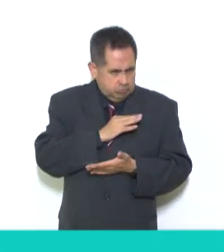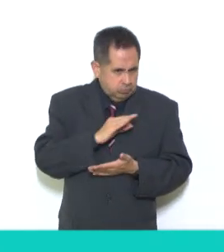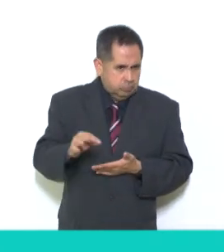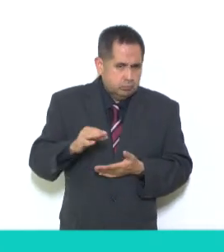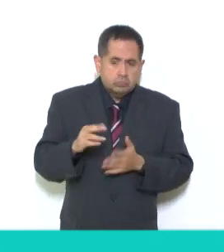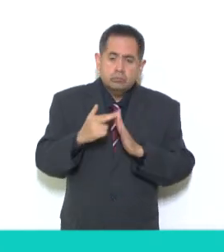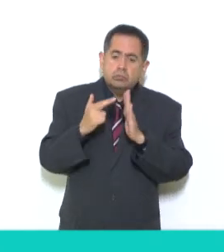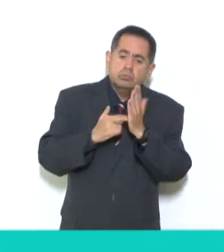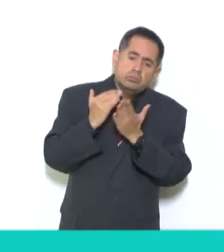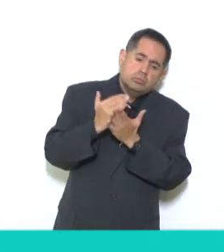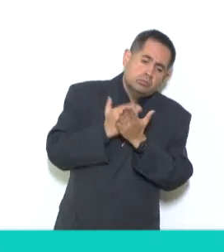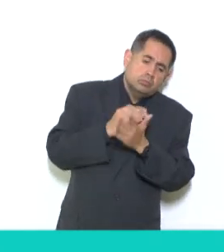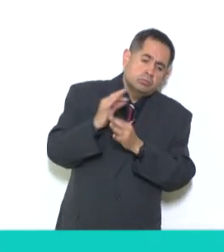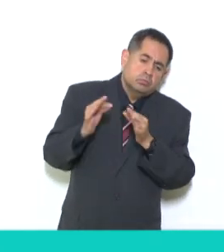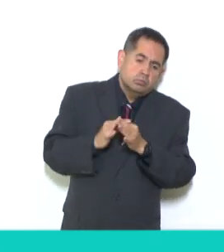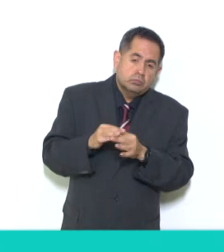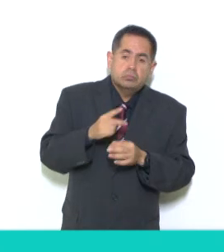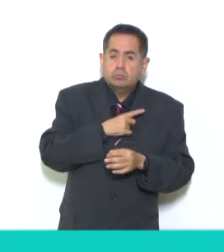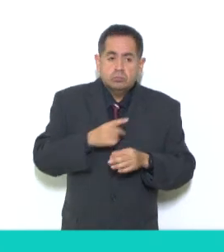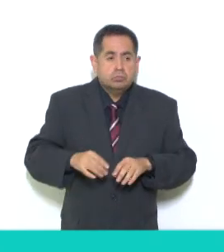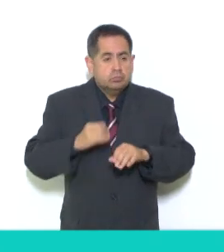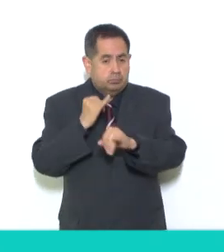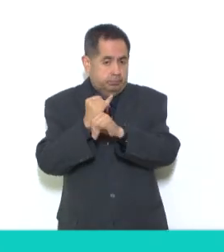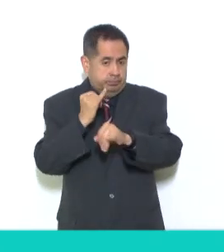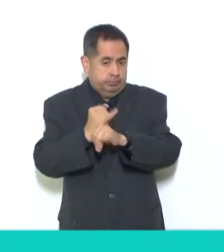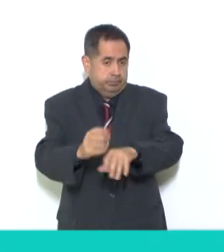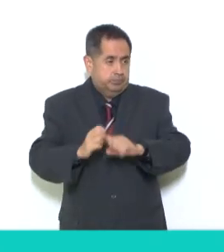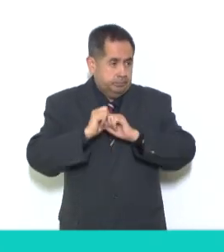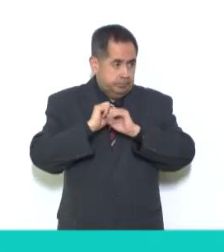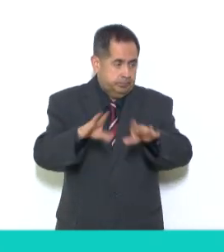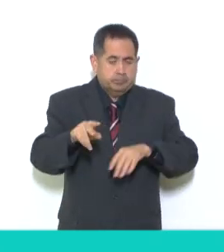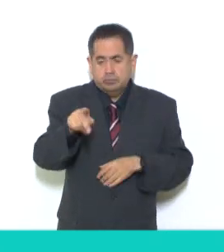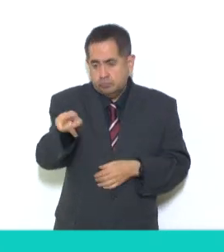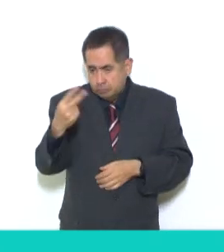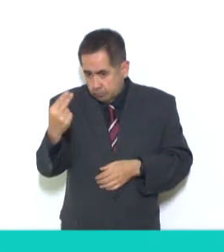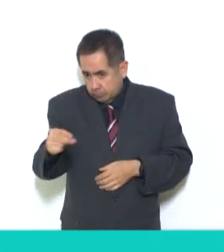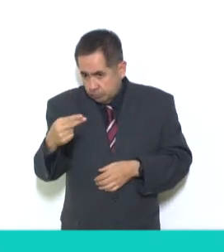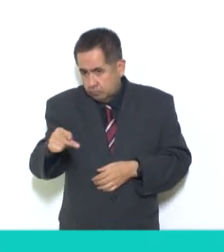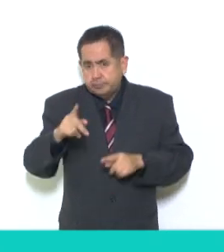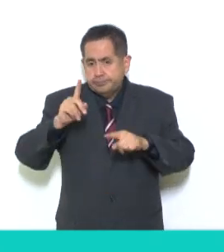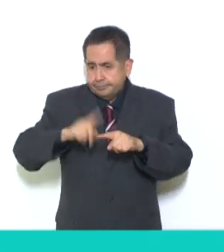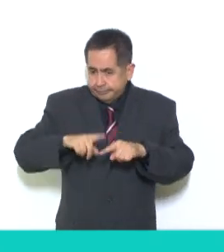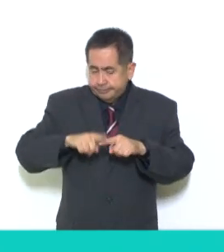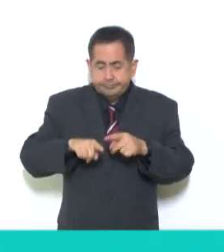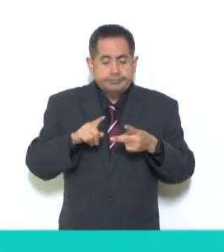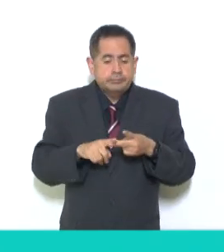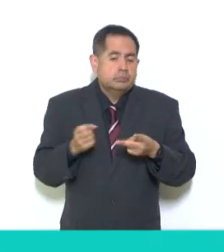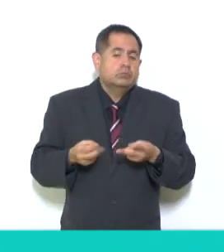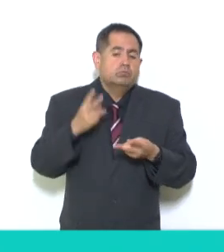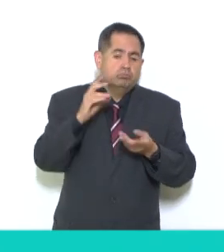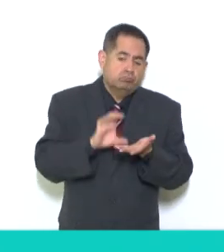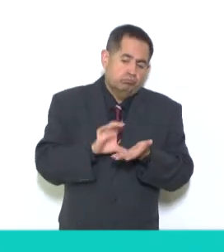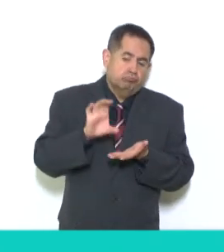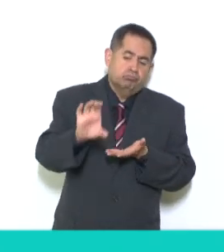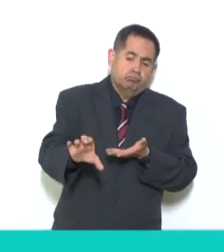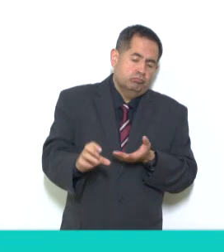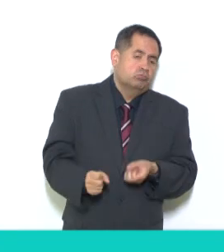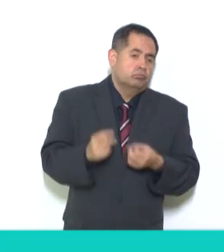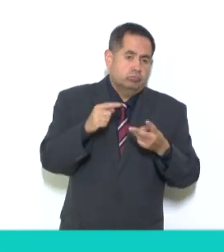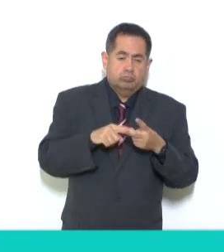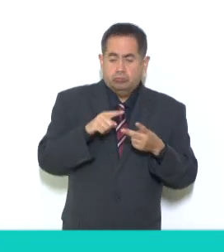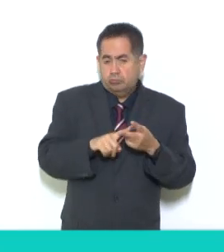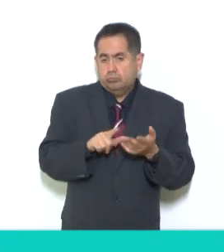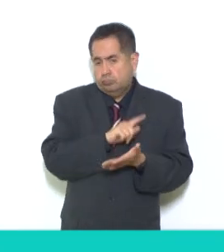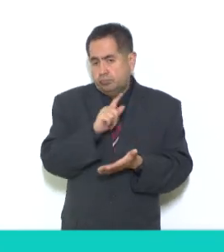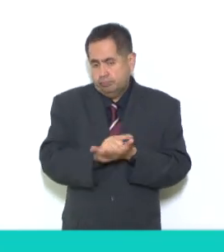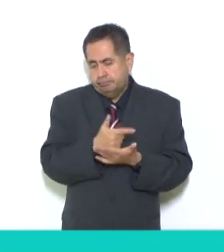lo que deberá publicarse en internet identificando el nombre del beneficiario y el monto recibido según la